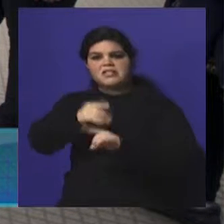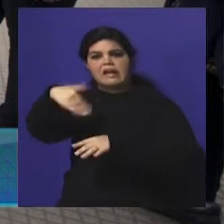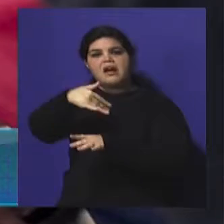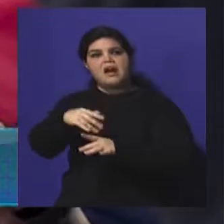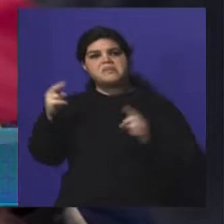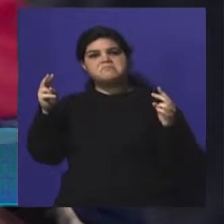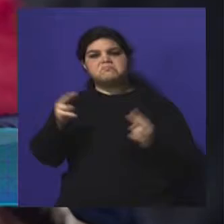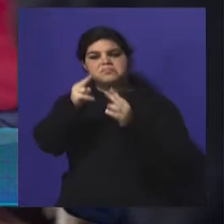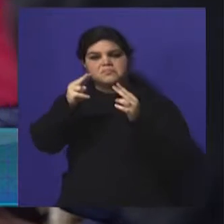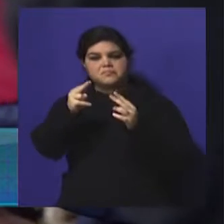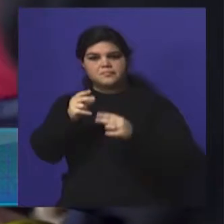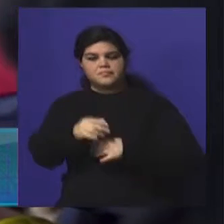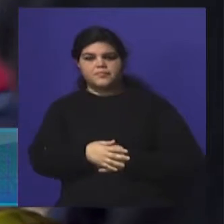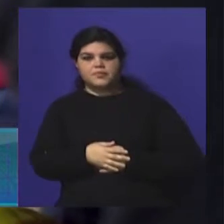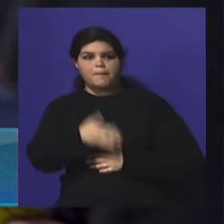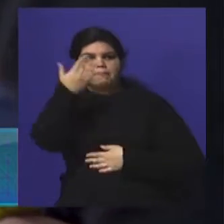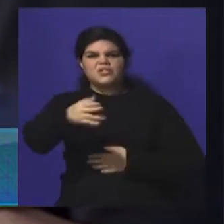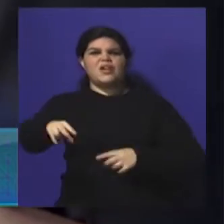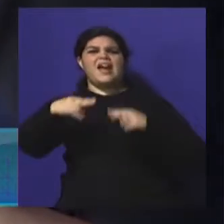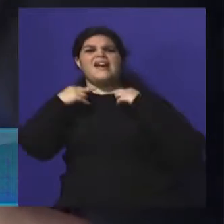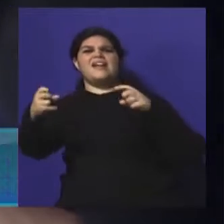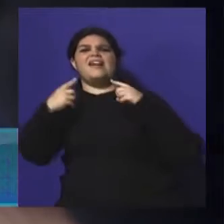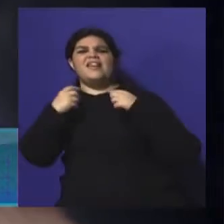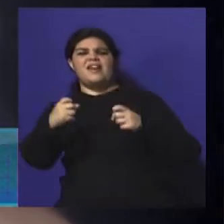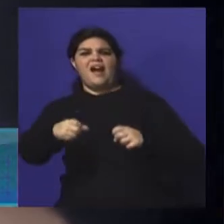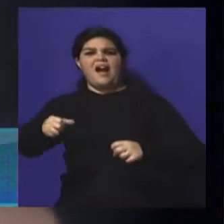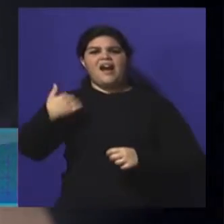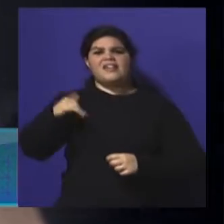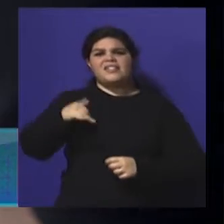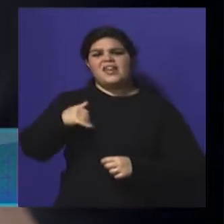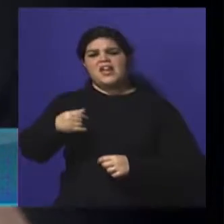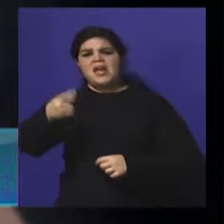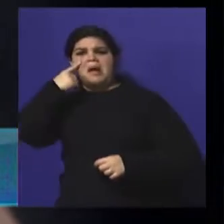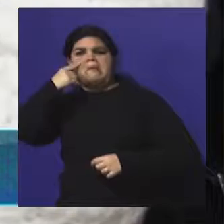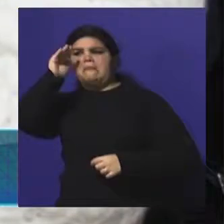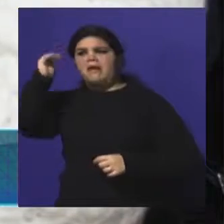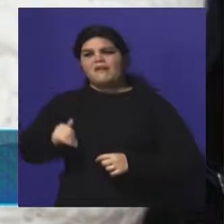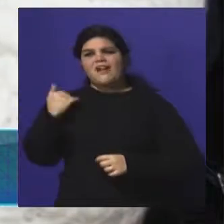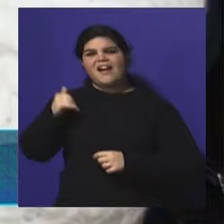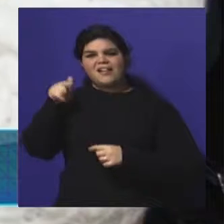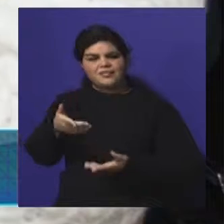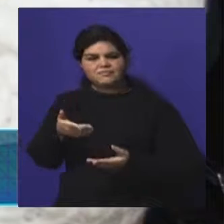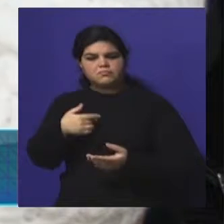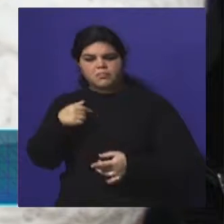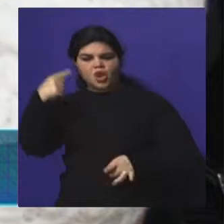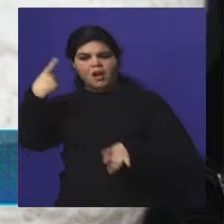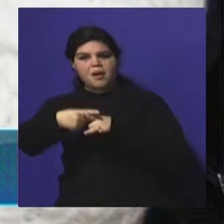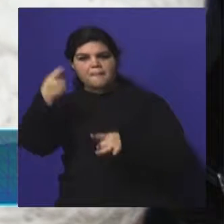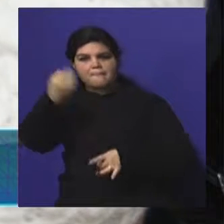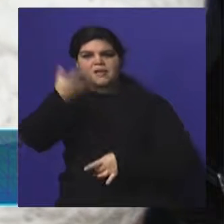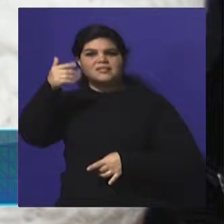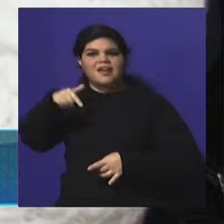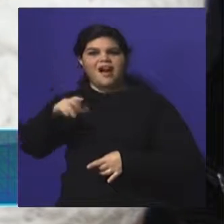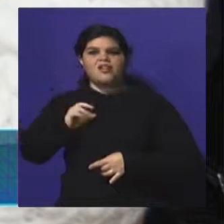con las personas gritando Argentina, viva la patria, con las banderas. Bueno, me encontré, pero esto en un acto, en un momento especial que eran los